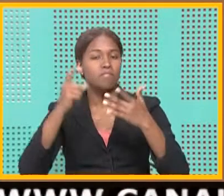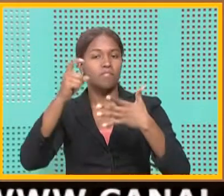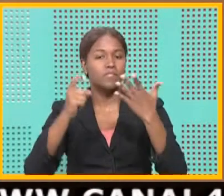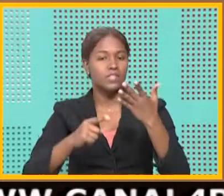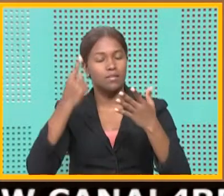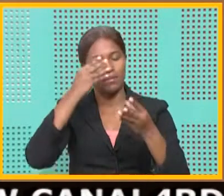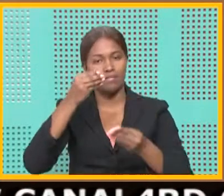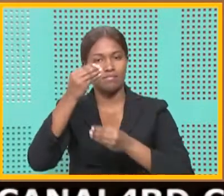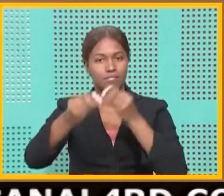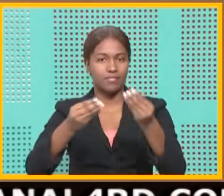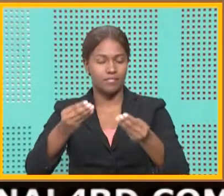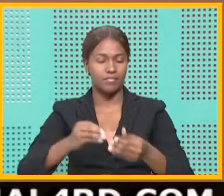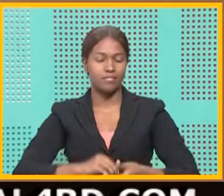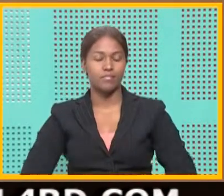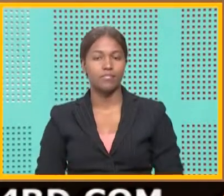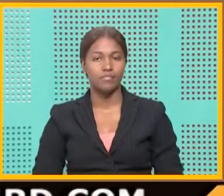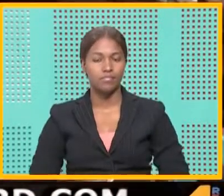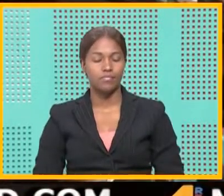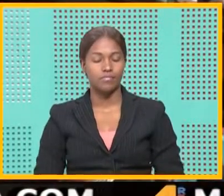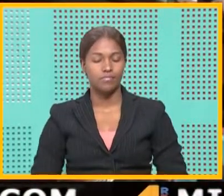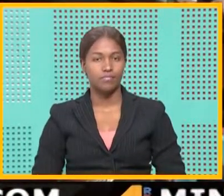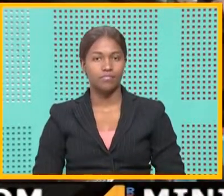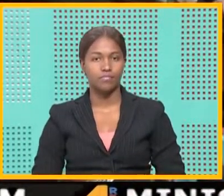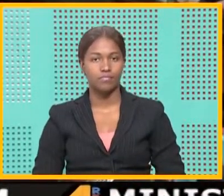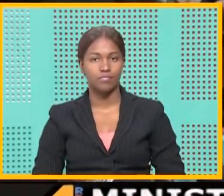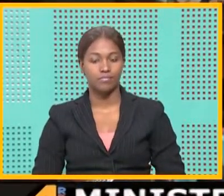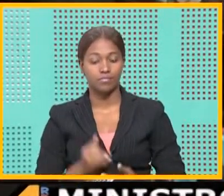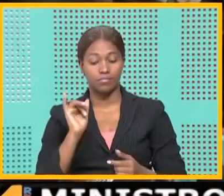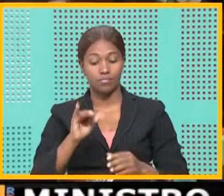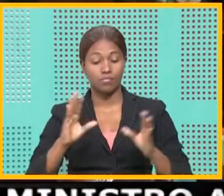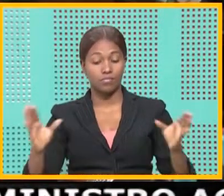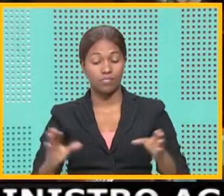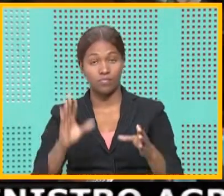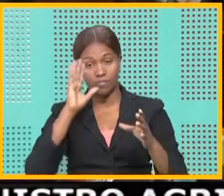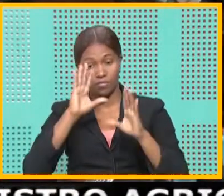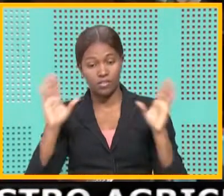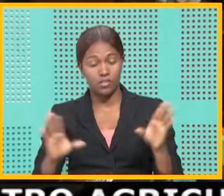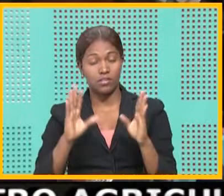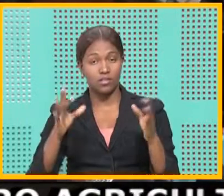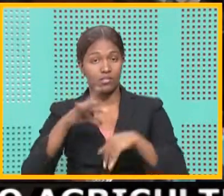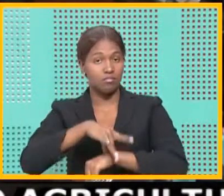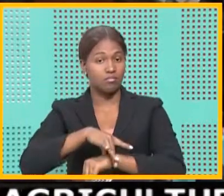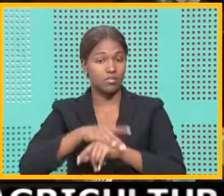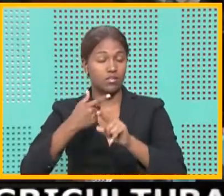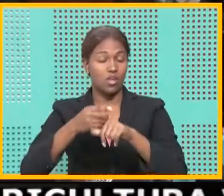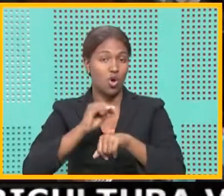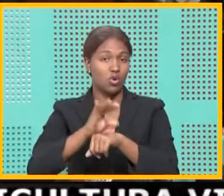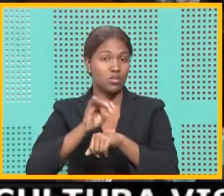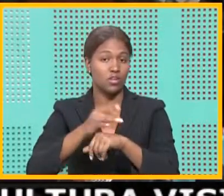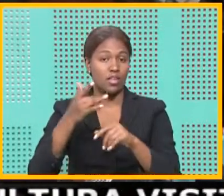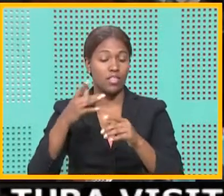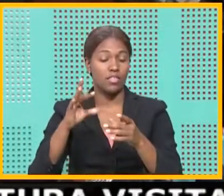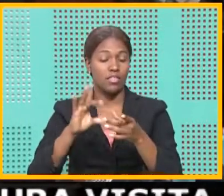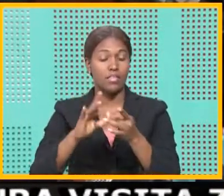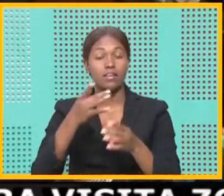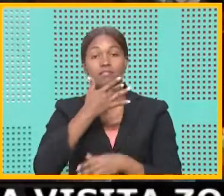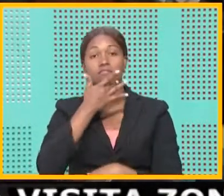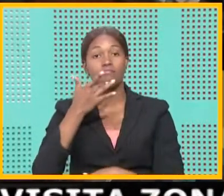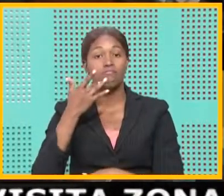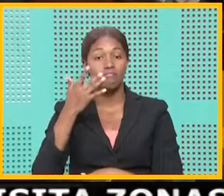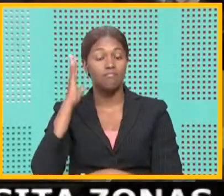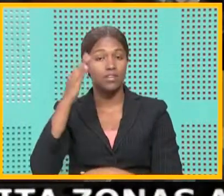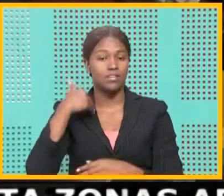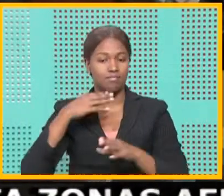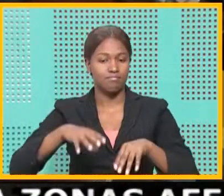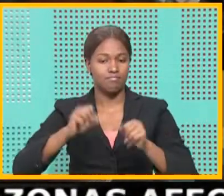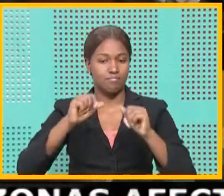para entregárselos. En este asentamiento que se va a hacer en terrenos del Consejo Estatal del Azúcar y que se van a mirar terrenos, que es muy